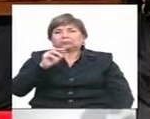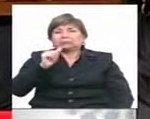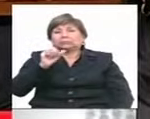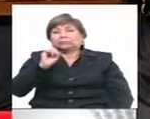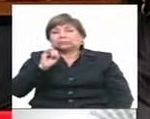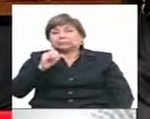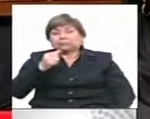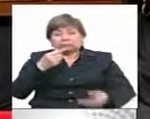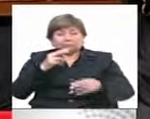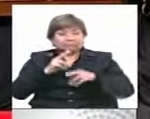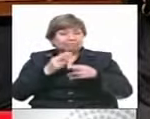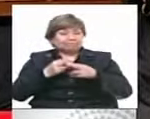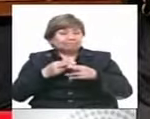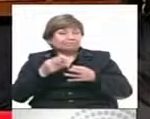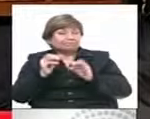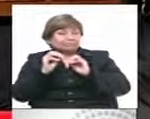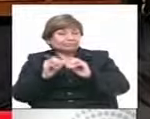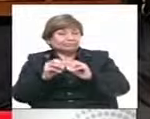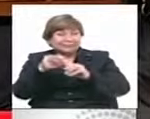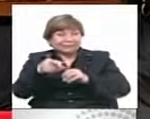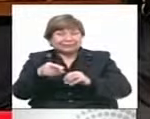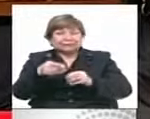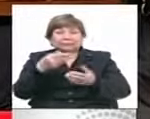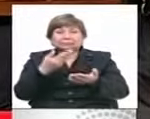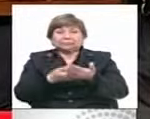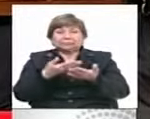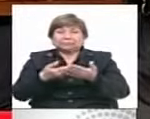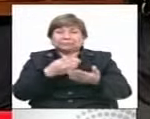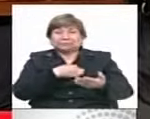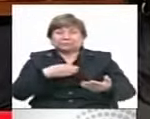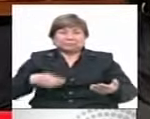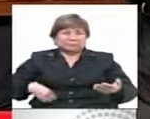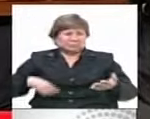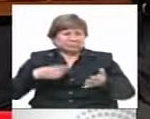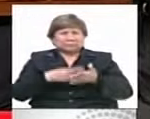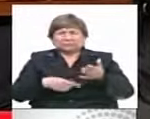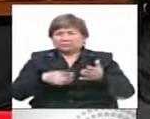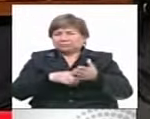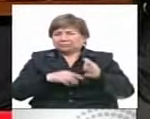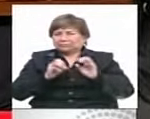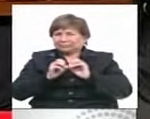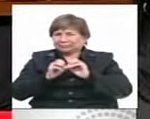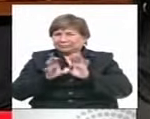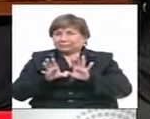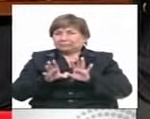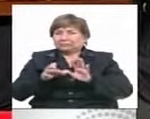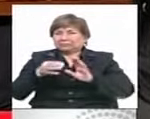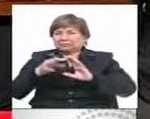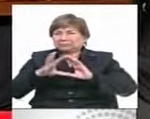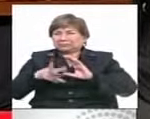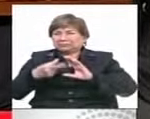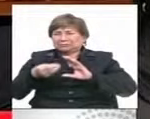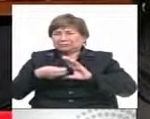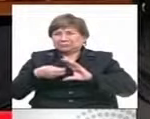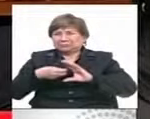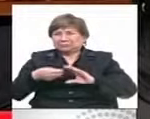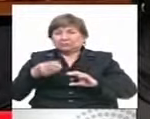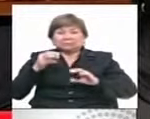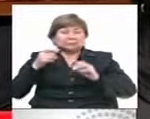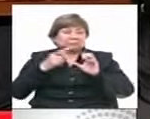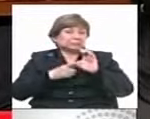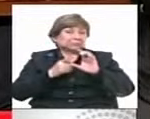Porque con el nombramiento de cuestionados ministros claramente ligados a corrupción o